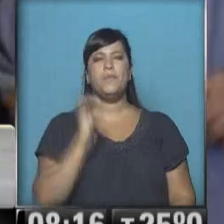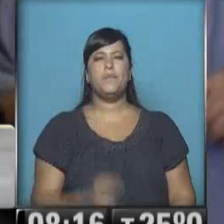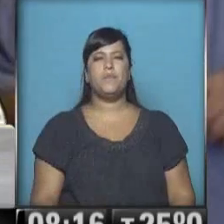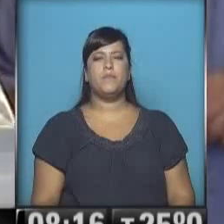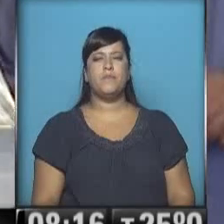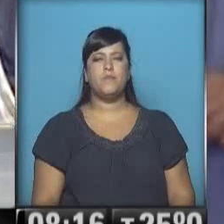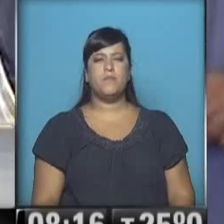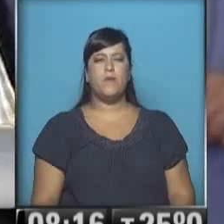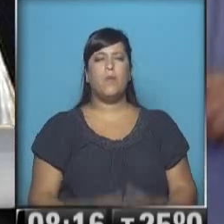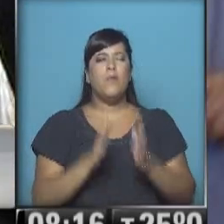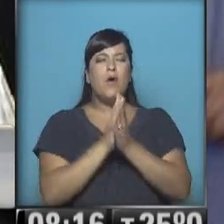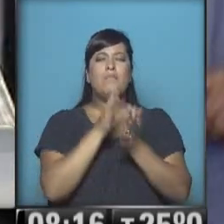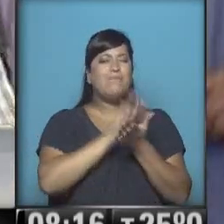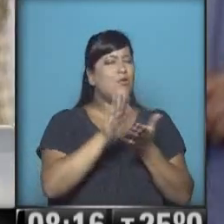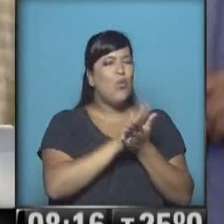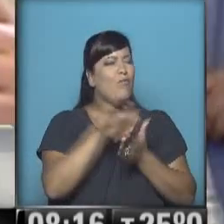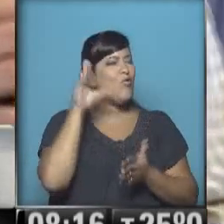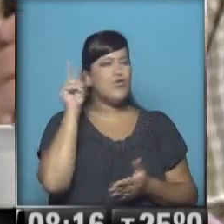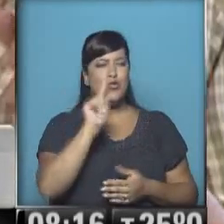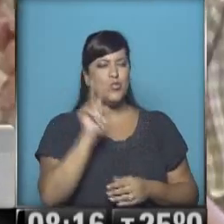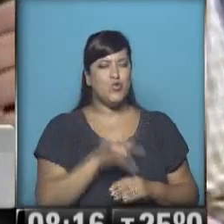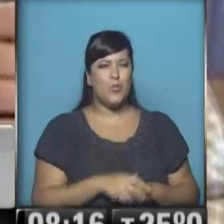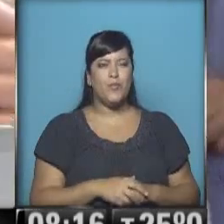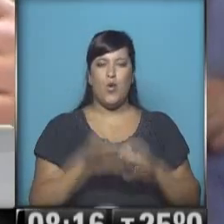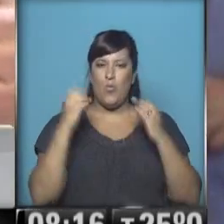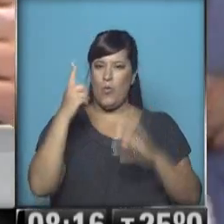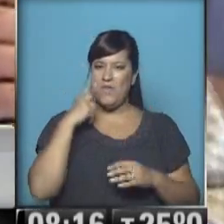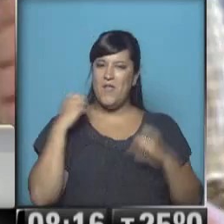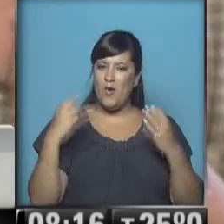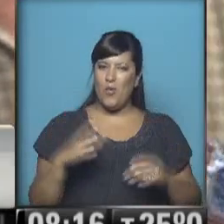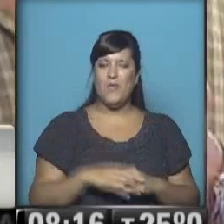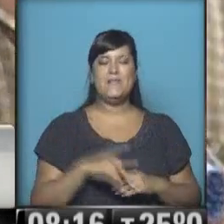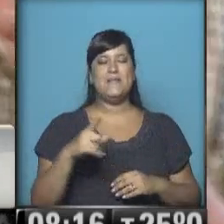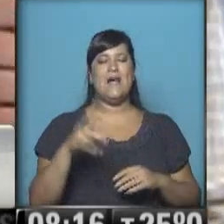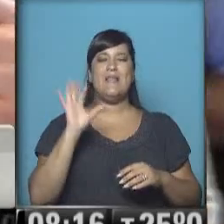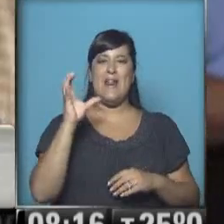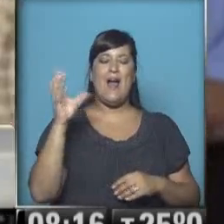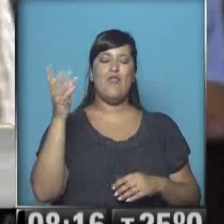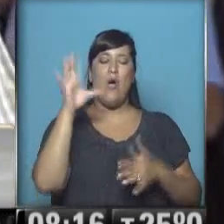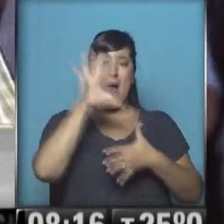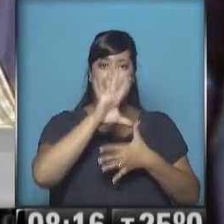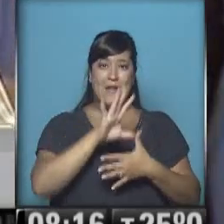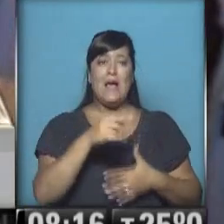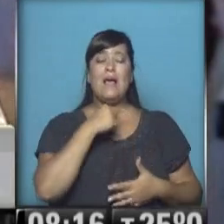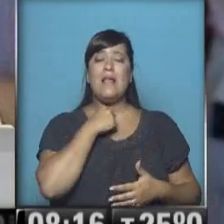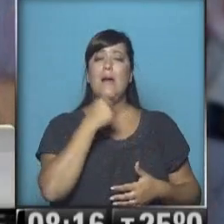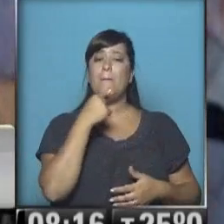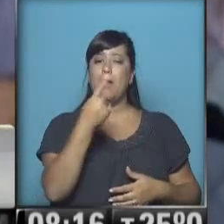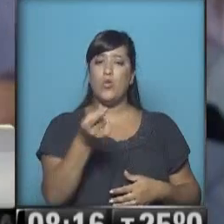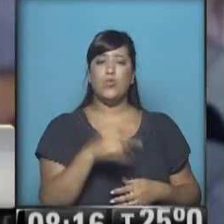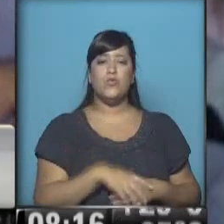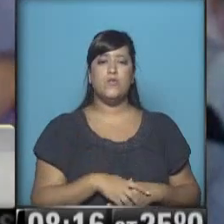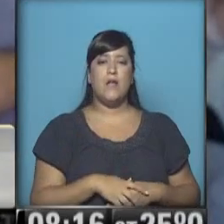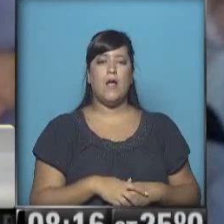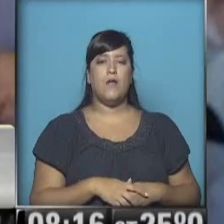una por información. Favor, me repite porque no se escuchaba. Vamos bien. De nuevo. Buen sí. día. ¿Cómo le va? Juan Pablo Pérez, Radio América. Sí, sí, sí. Quería consultarle acerca de